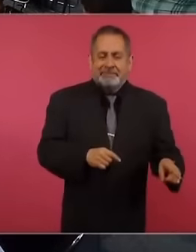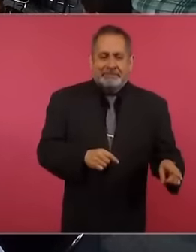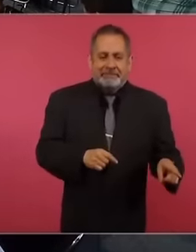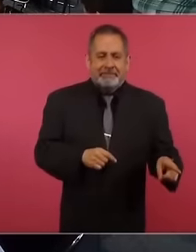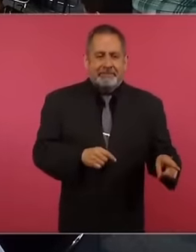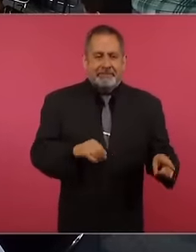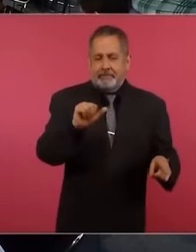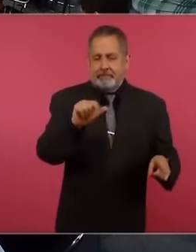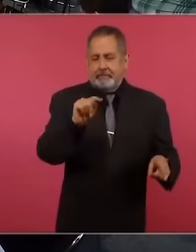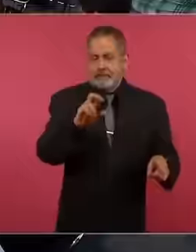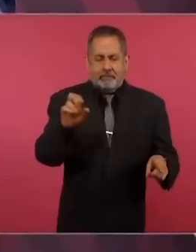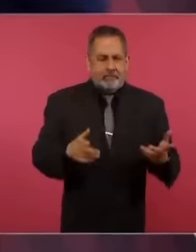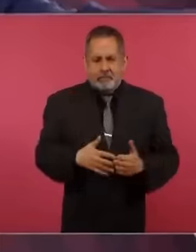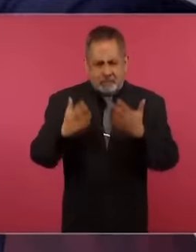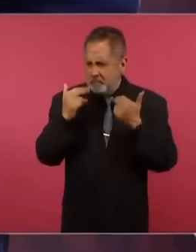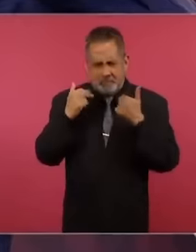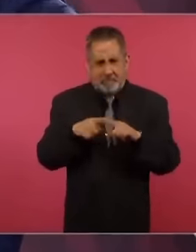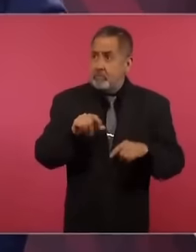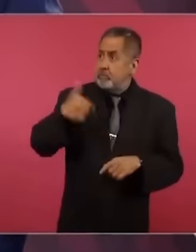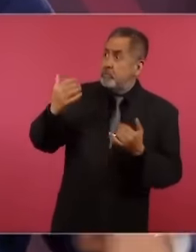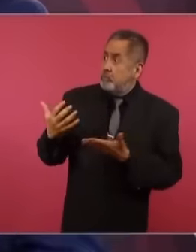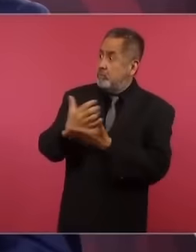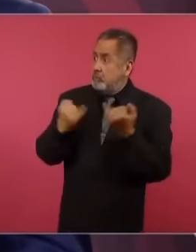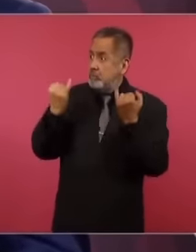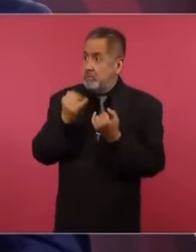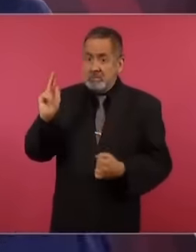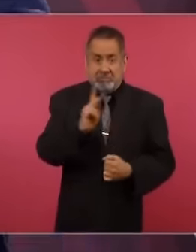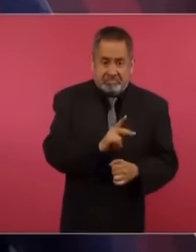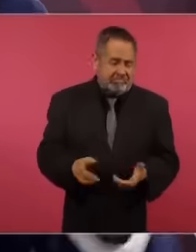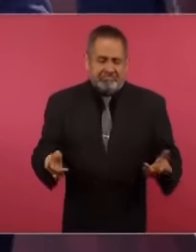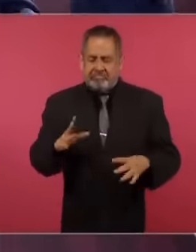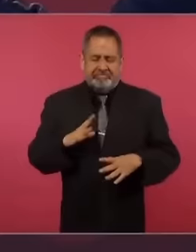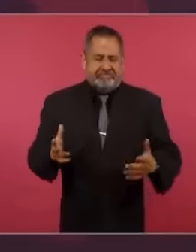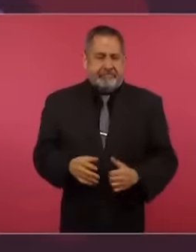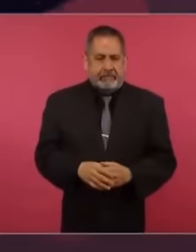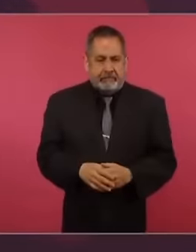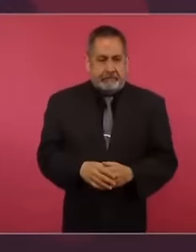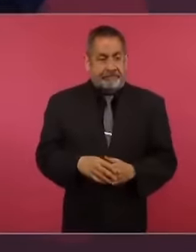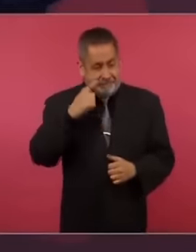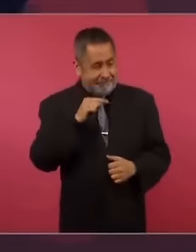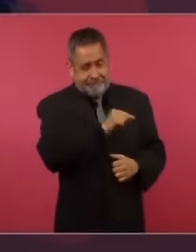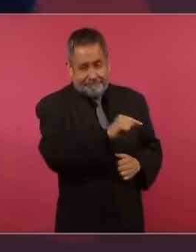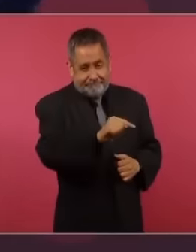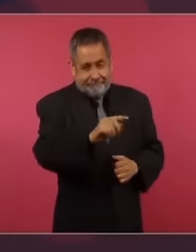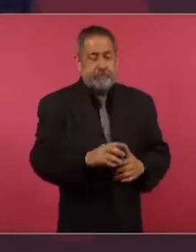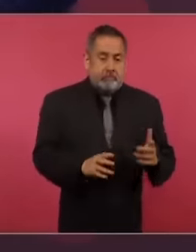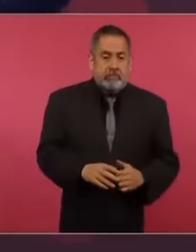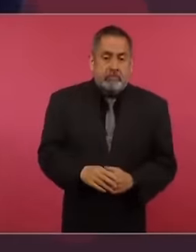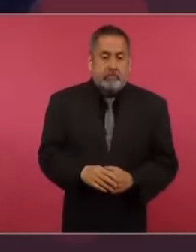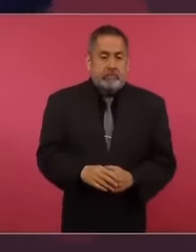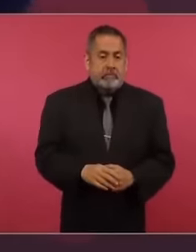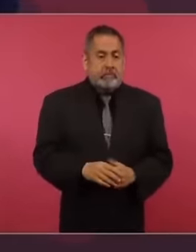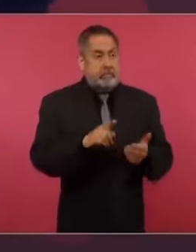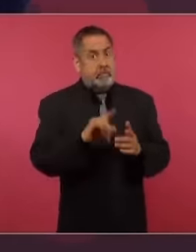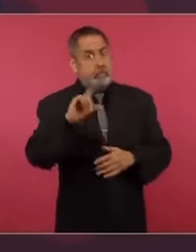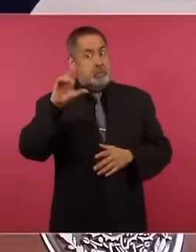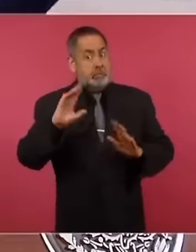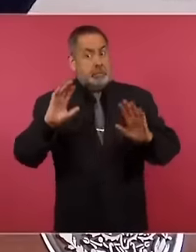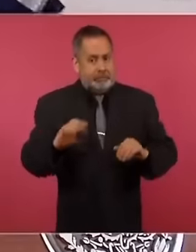amigo Javier Alatorre. No hay. No hay. Entonces, todos esos, estamos hablando de puro